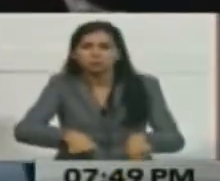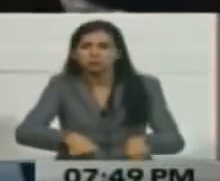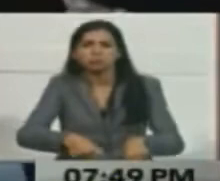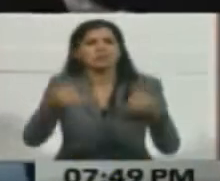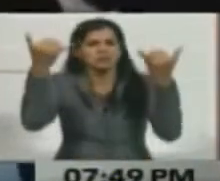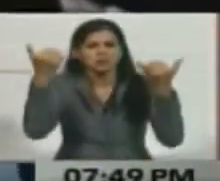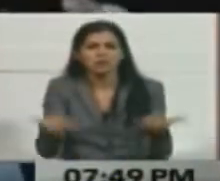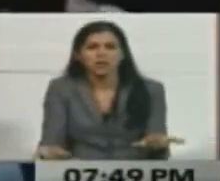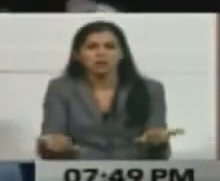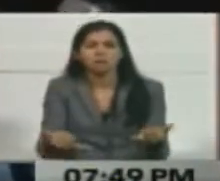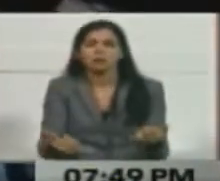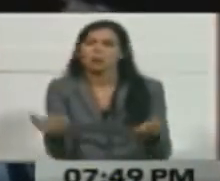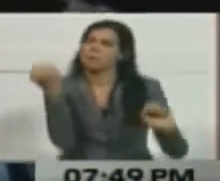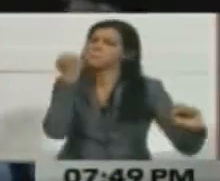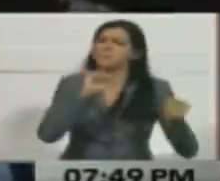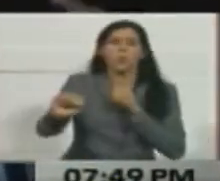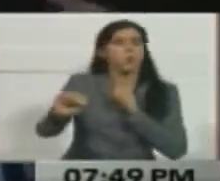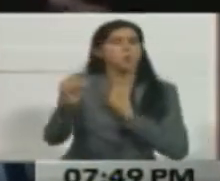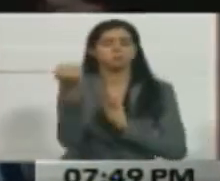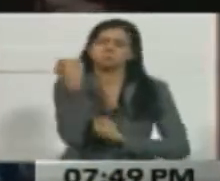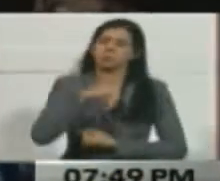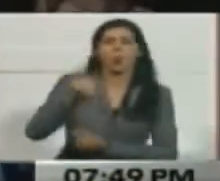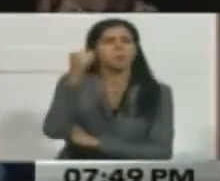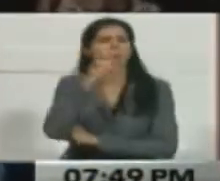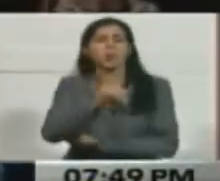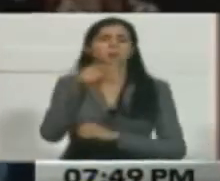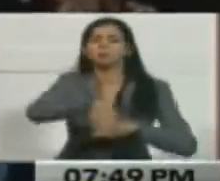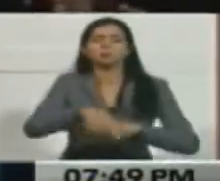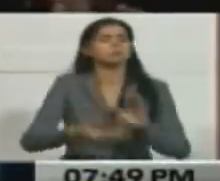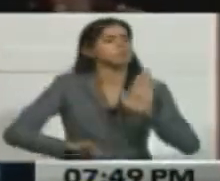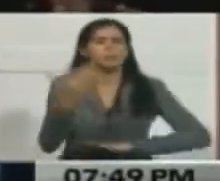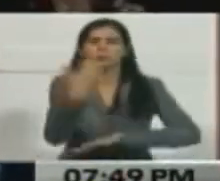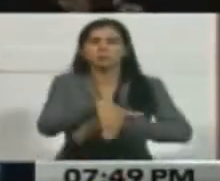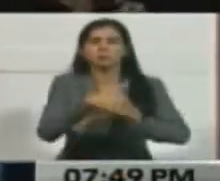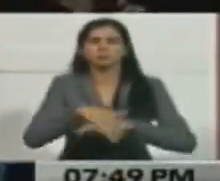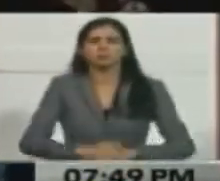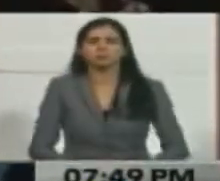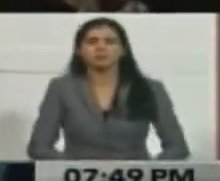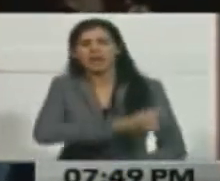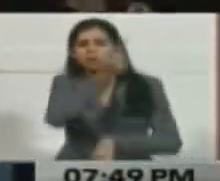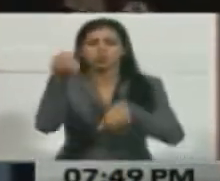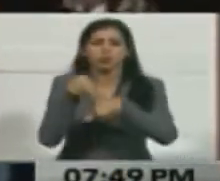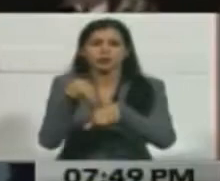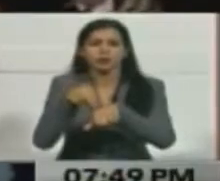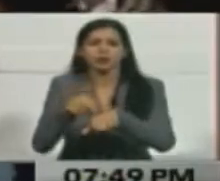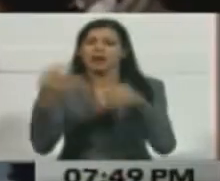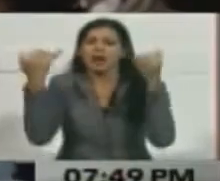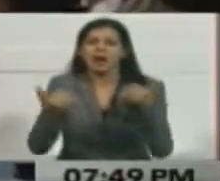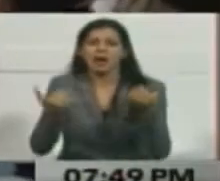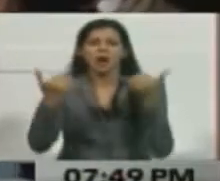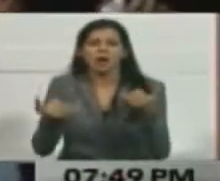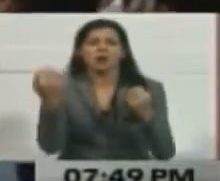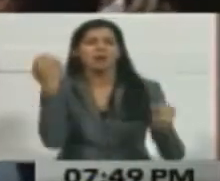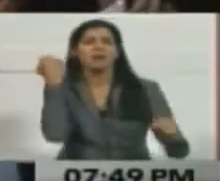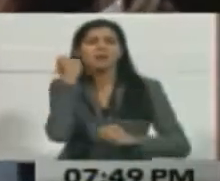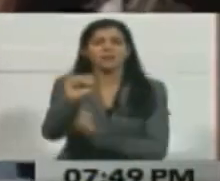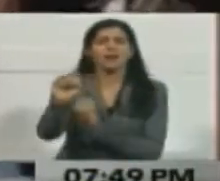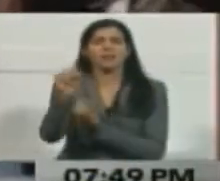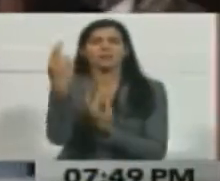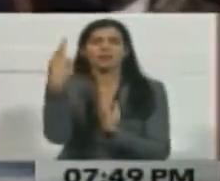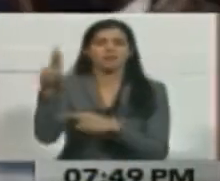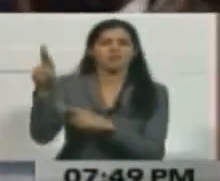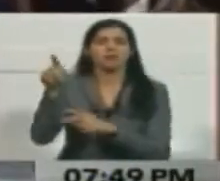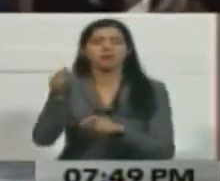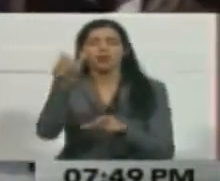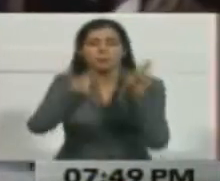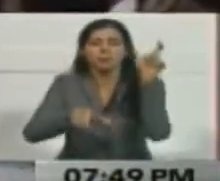la hora de la desobediencia cívica nacional, la hora de la rebeldía